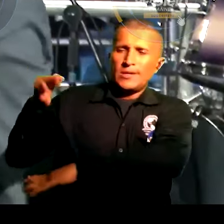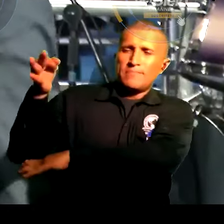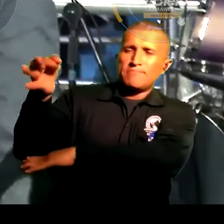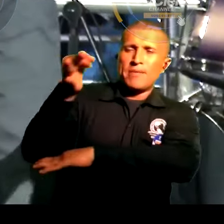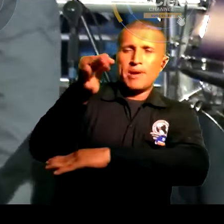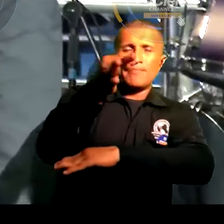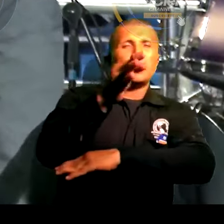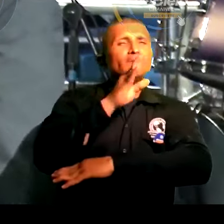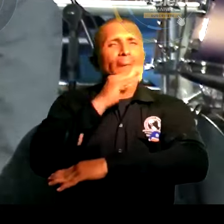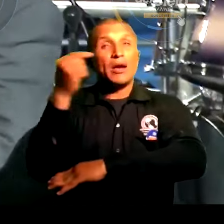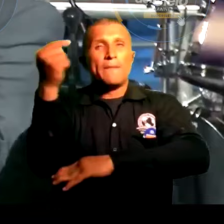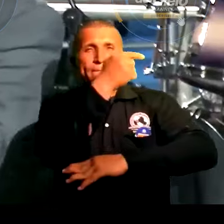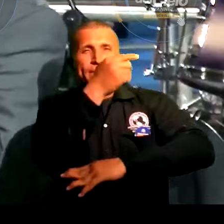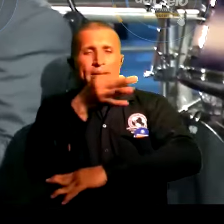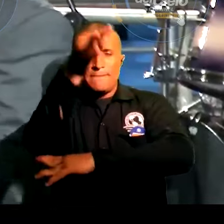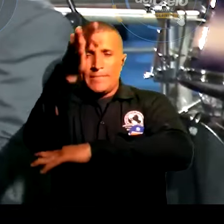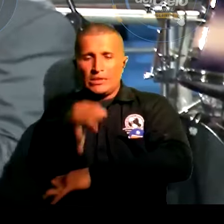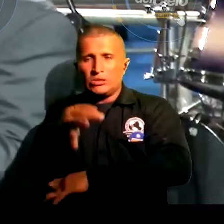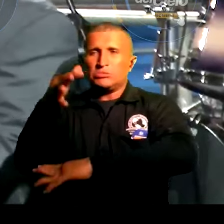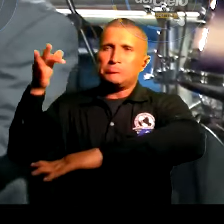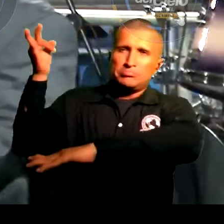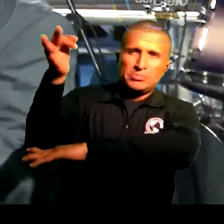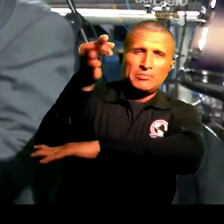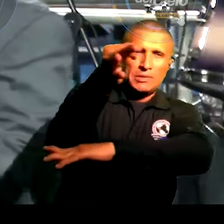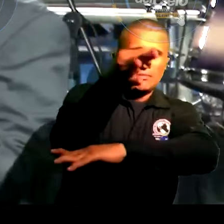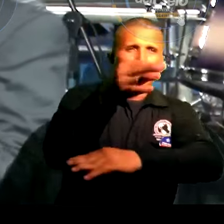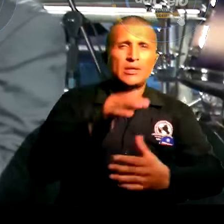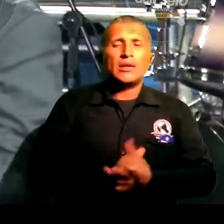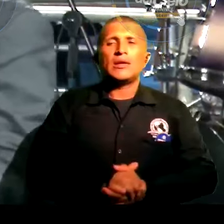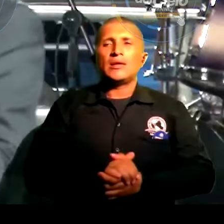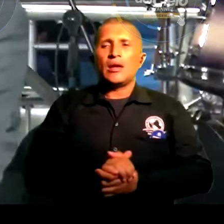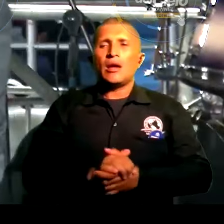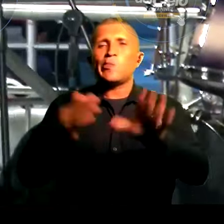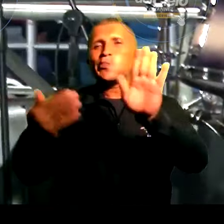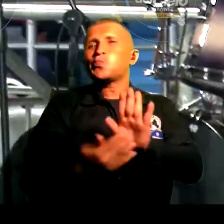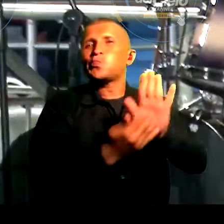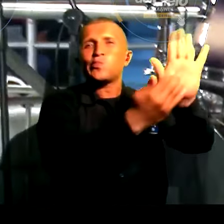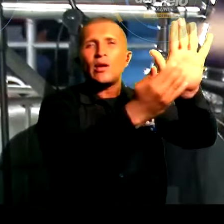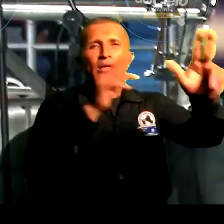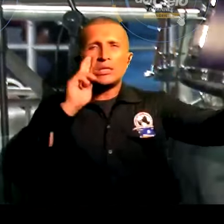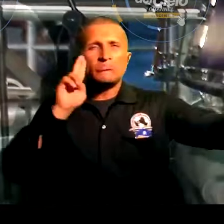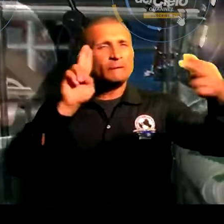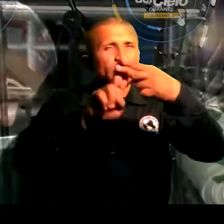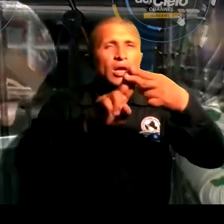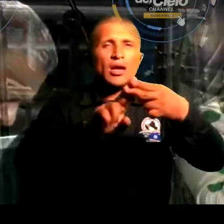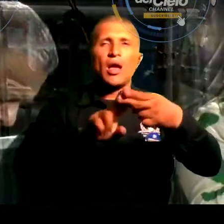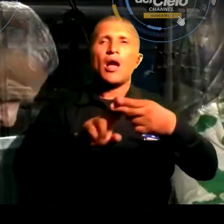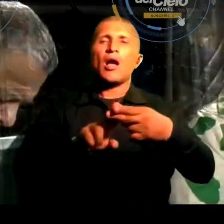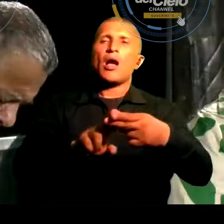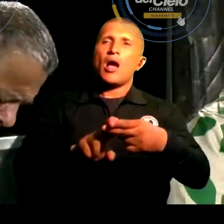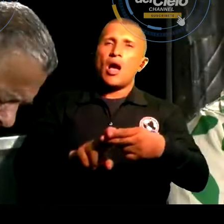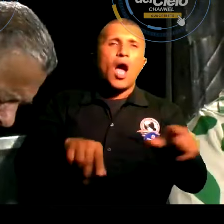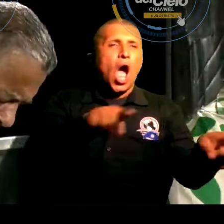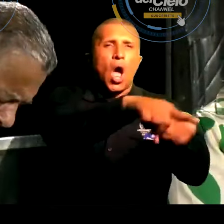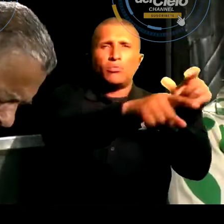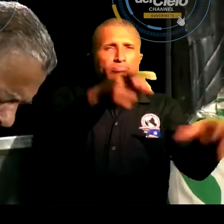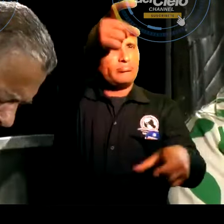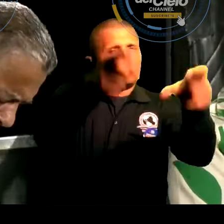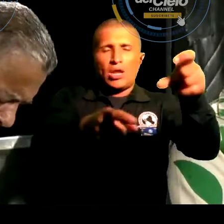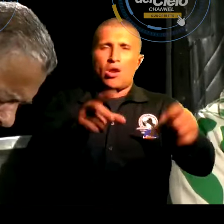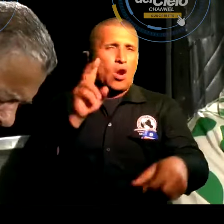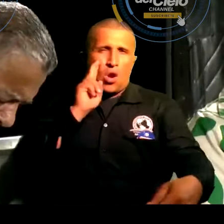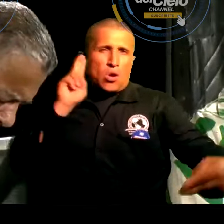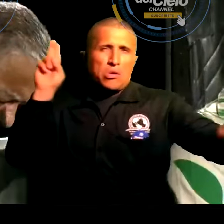es dar a conocer, para los que no lo conocen y para los que ya